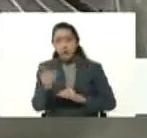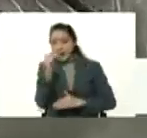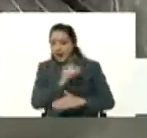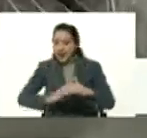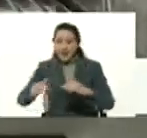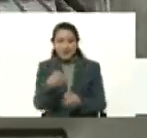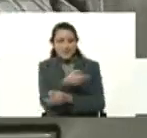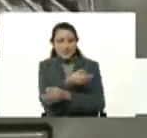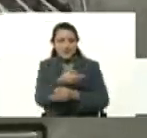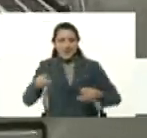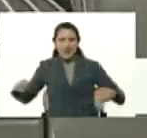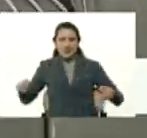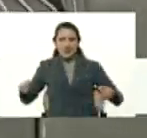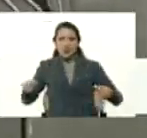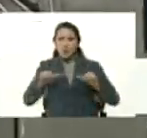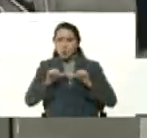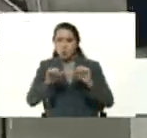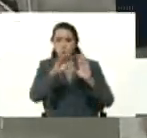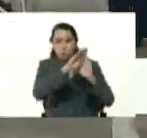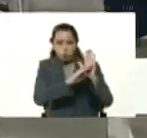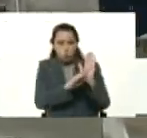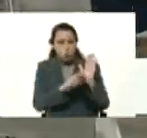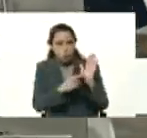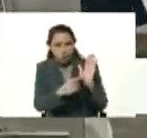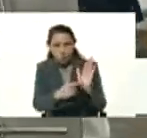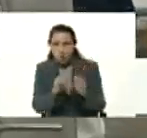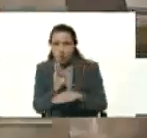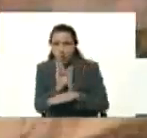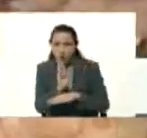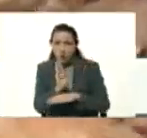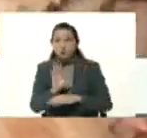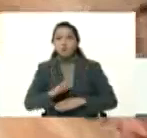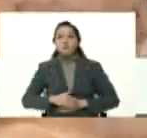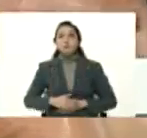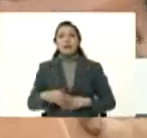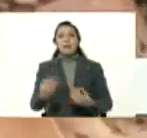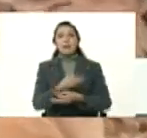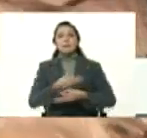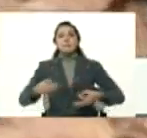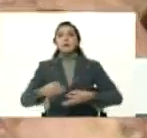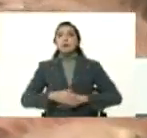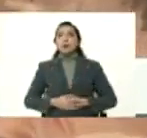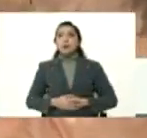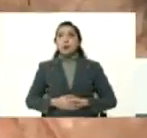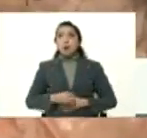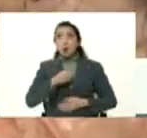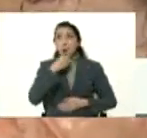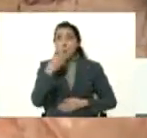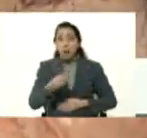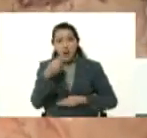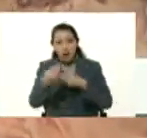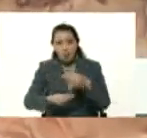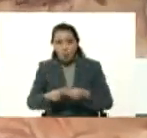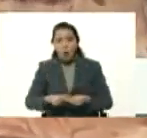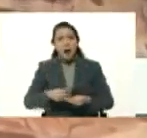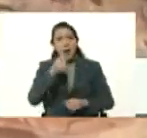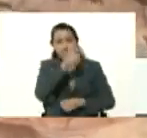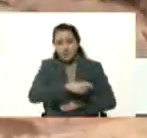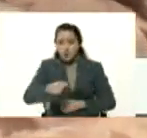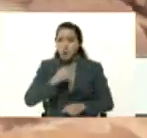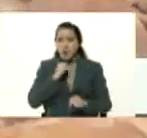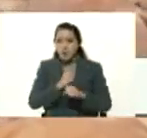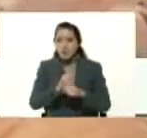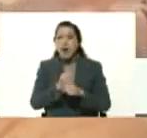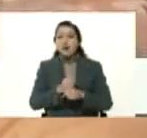de calidad, siguiendo las normas Covenin, al mismo tiempo siguiendo todas las buenas prácticas de manufactura de los entes